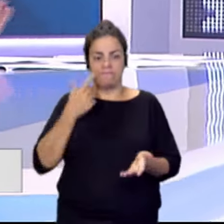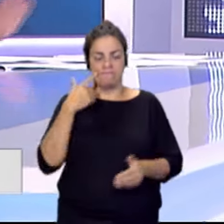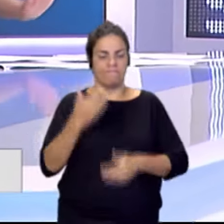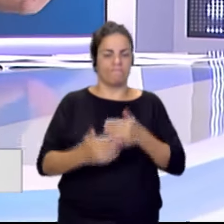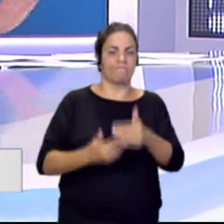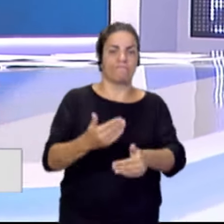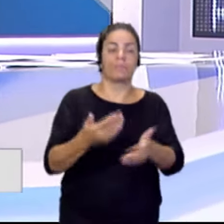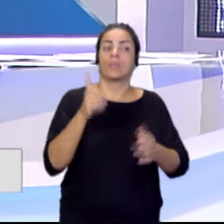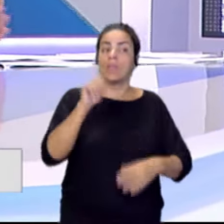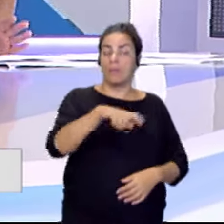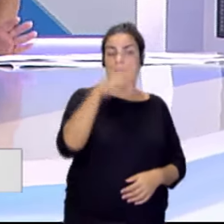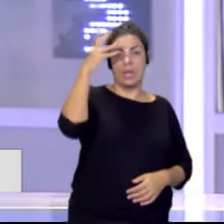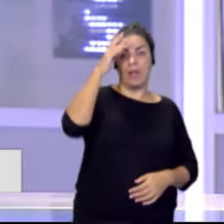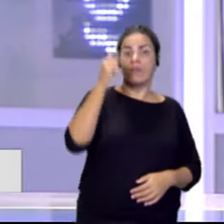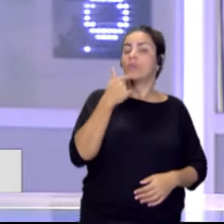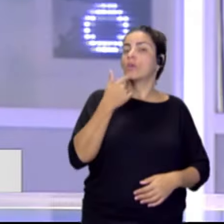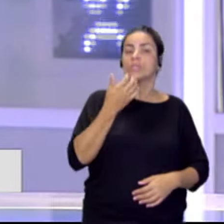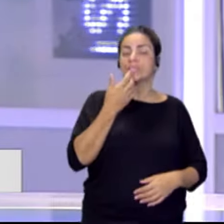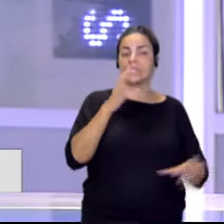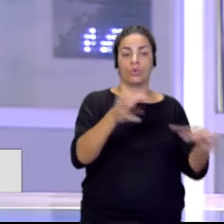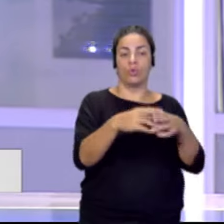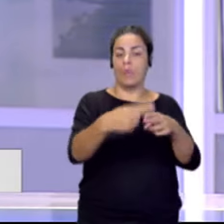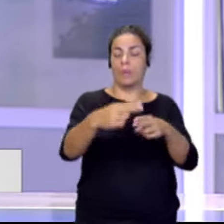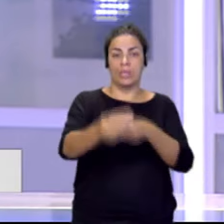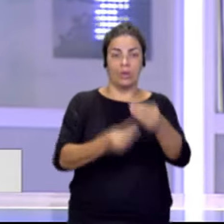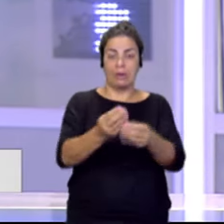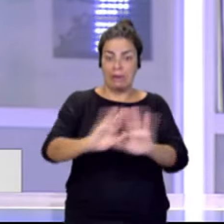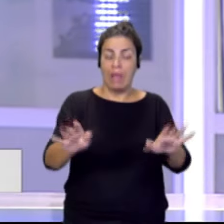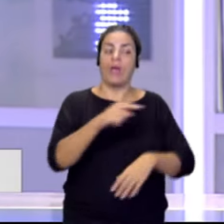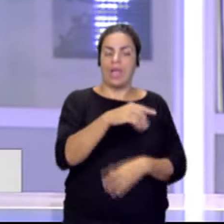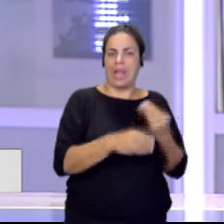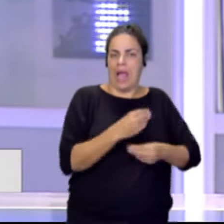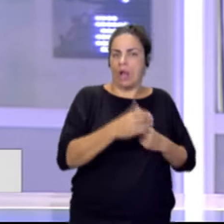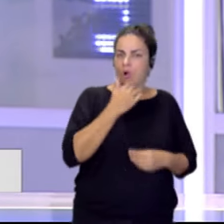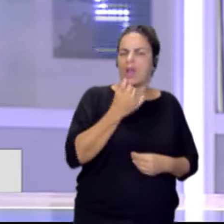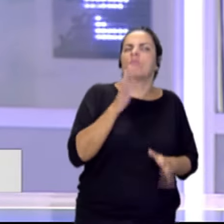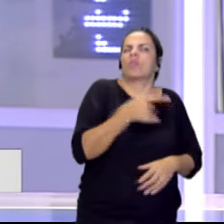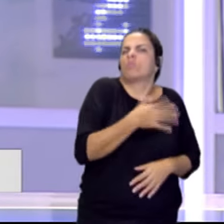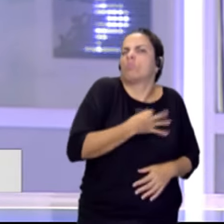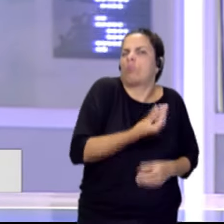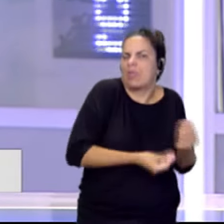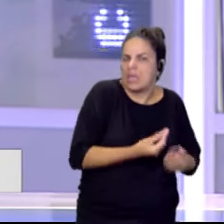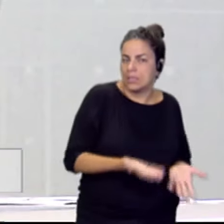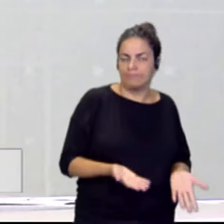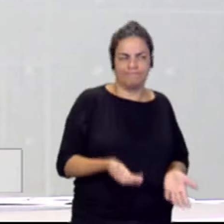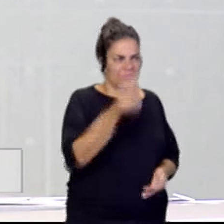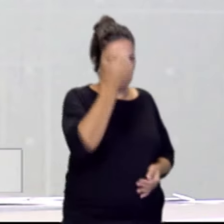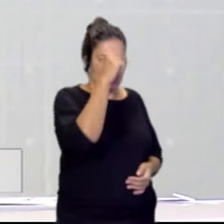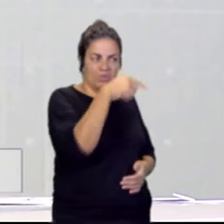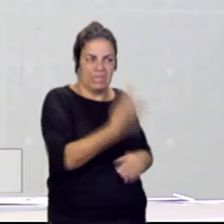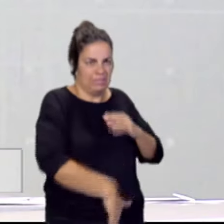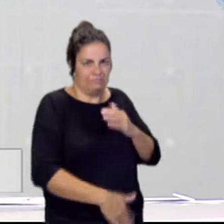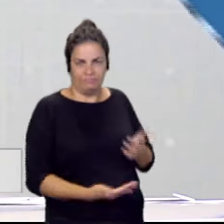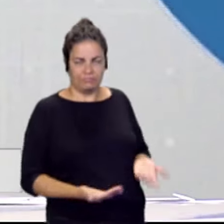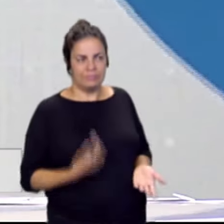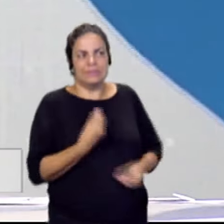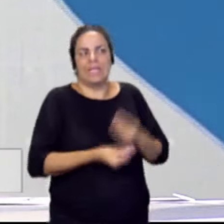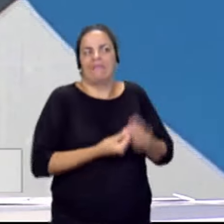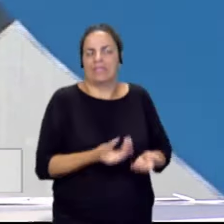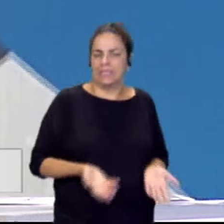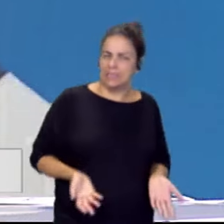partidos, él hará algo, pero ¿qué puede hacer? Yo creo que tiene un margen de actuación bastante restringido y eso es lo malo porque